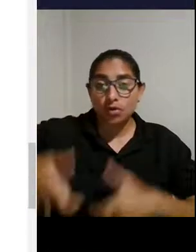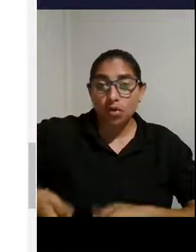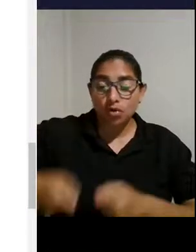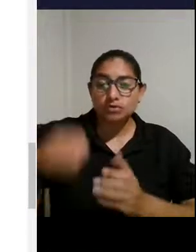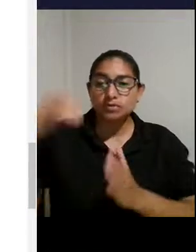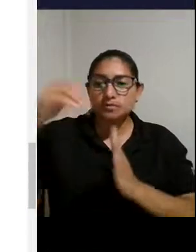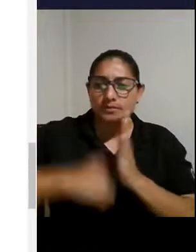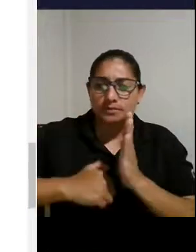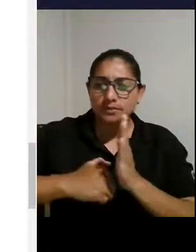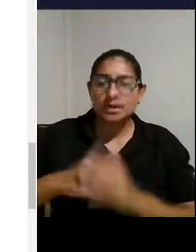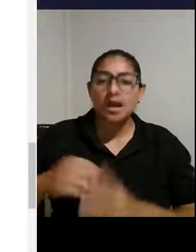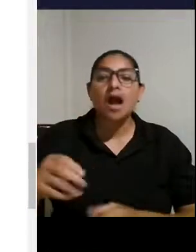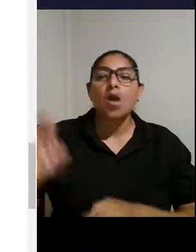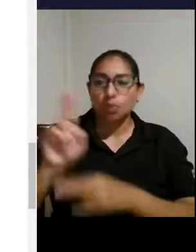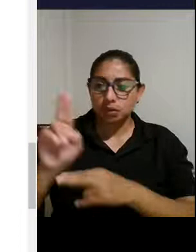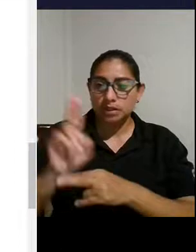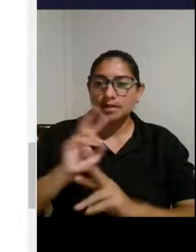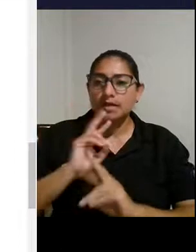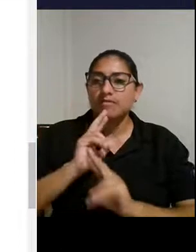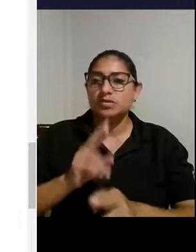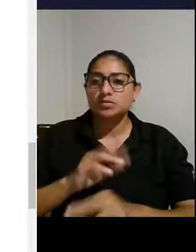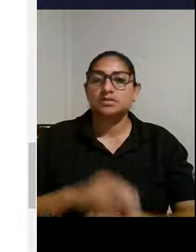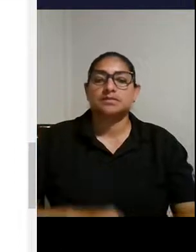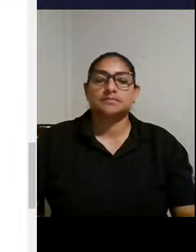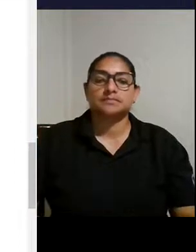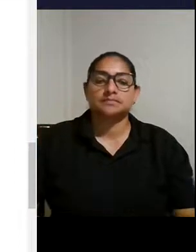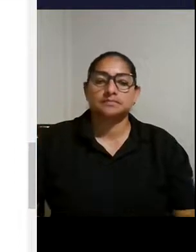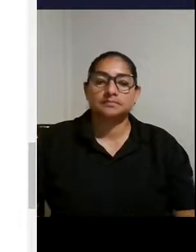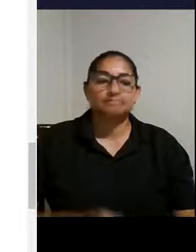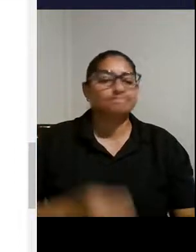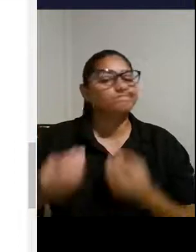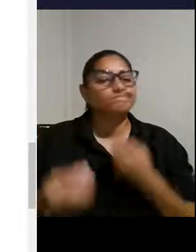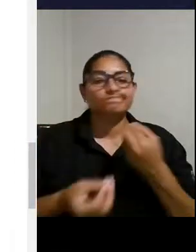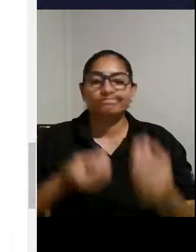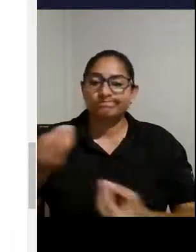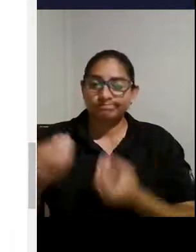a tener la función de utilidad. ¿Qué debemos hacer?